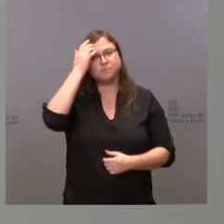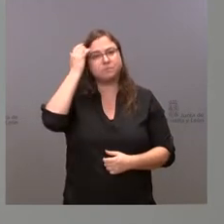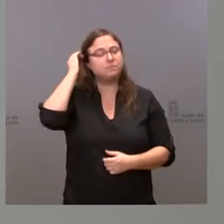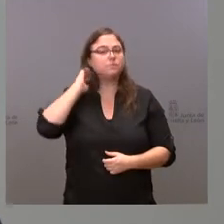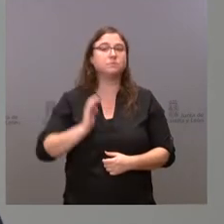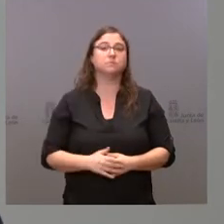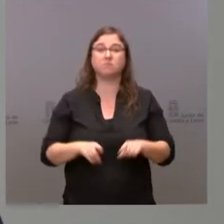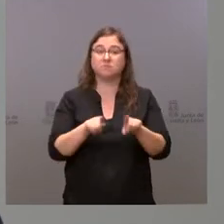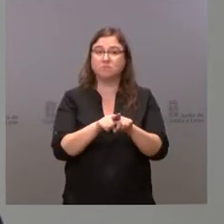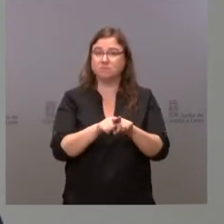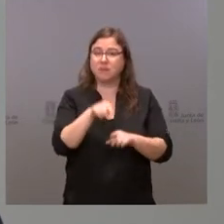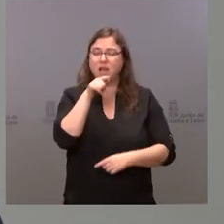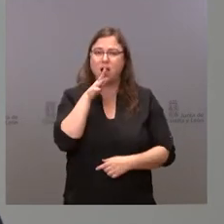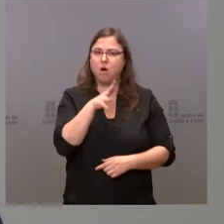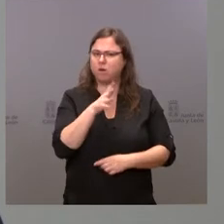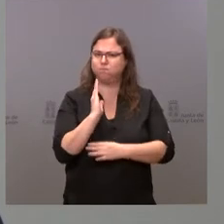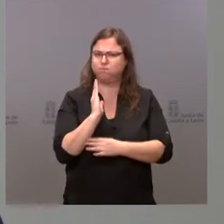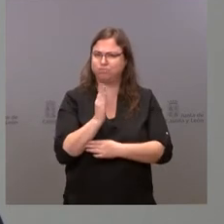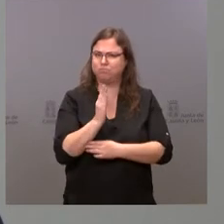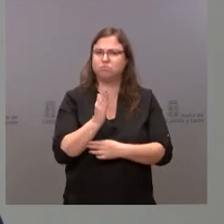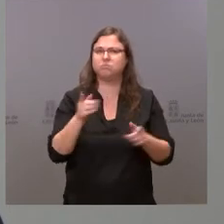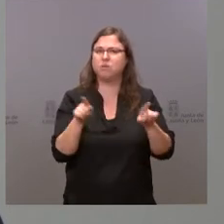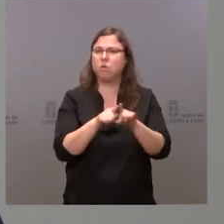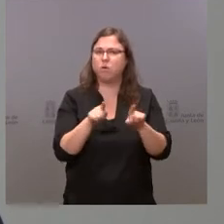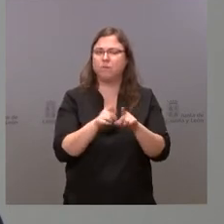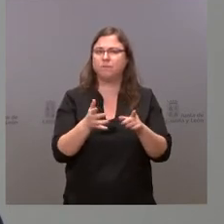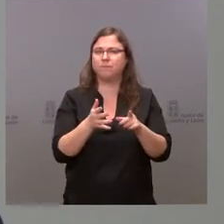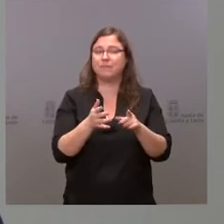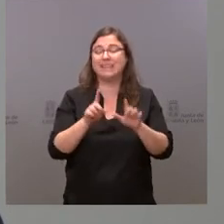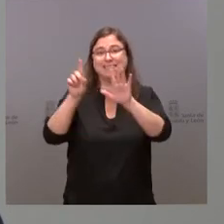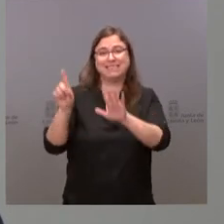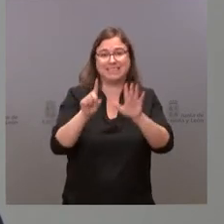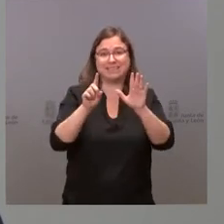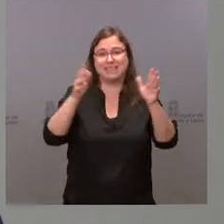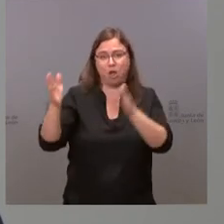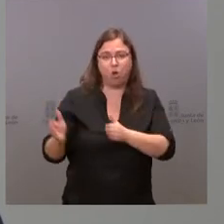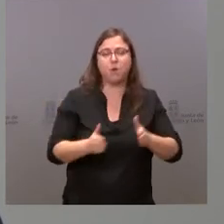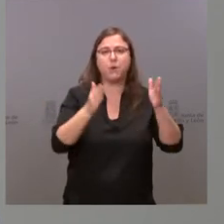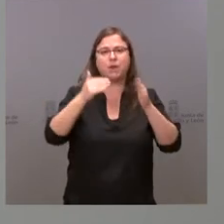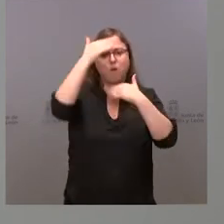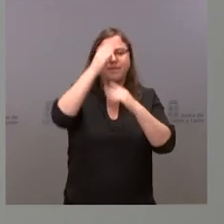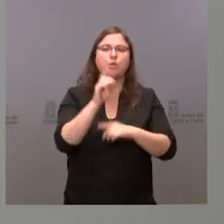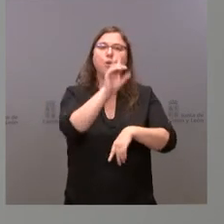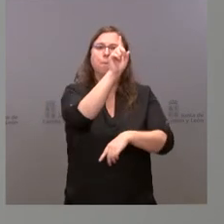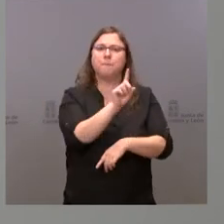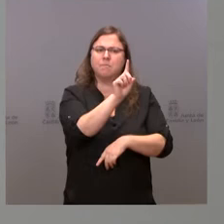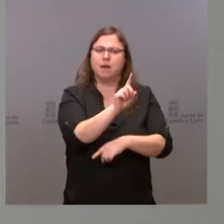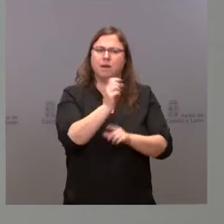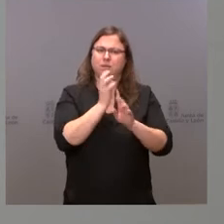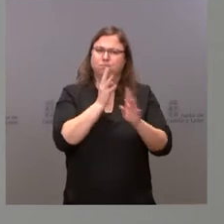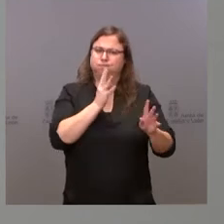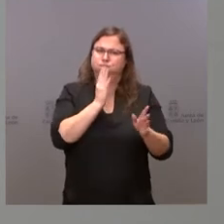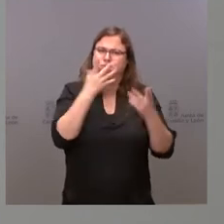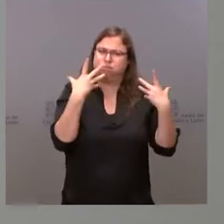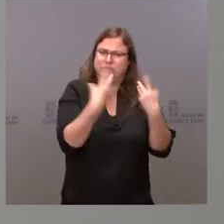fuerte impacto que de la sexta ola sobre la atención primaria y esto no sólo está